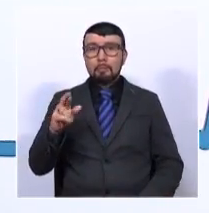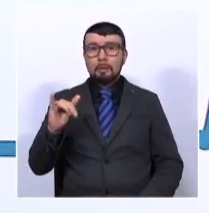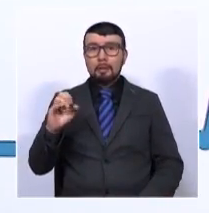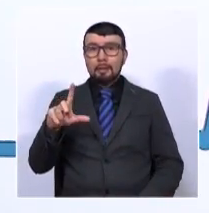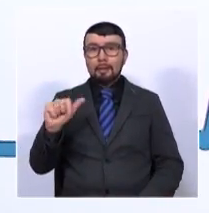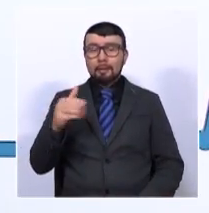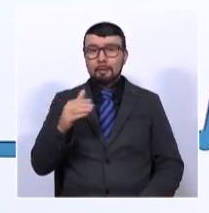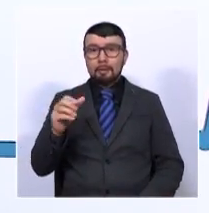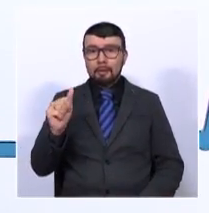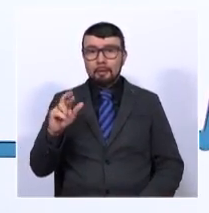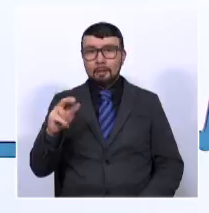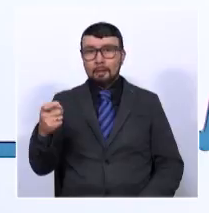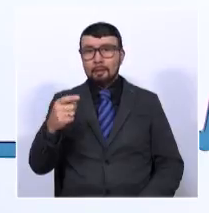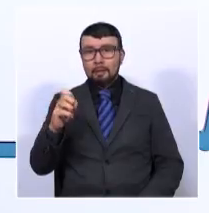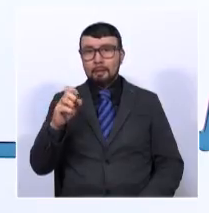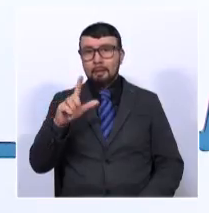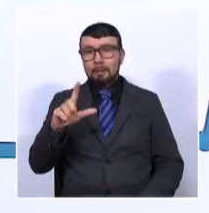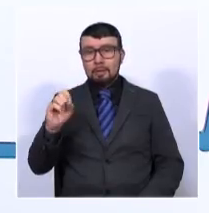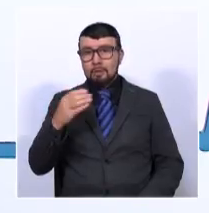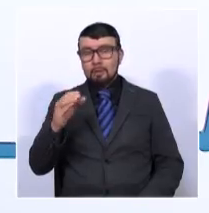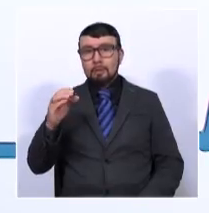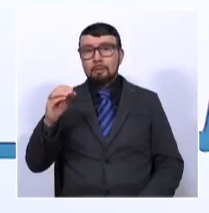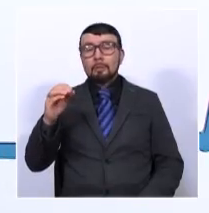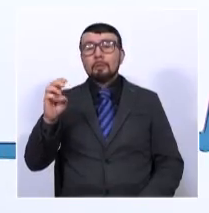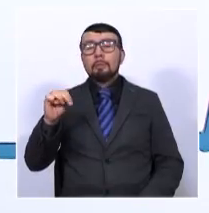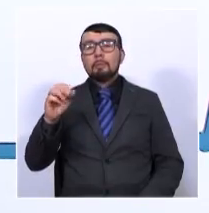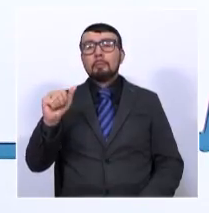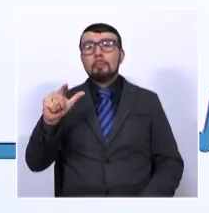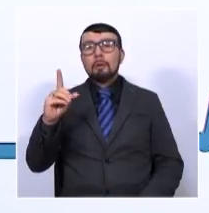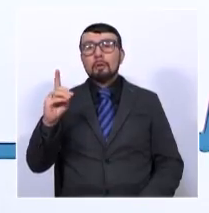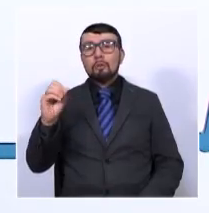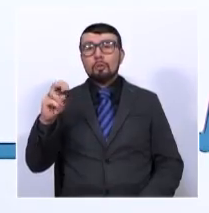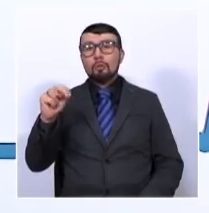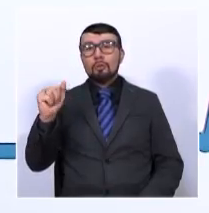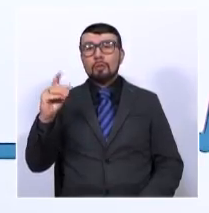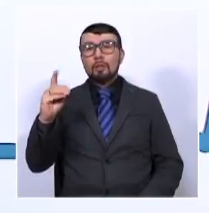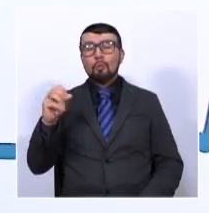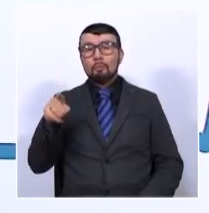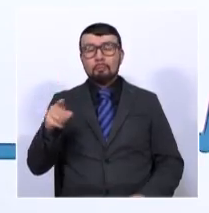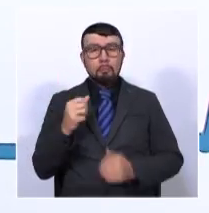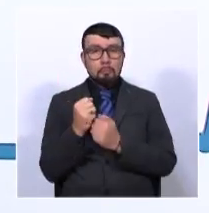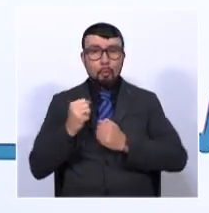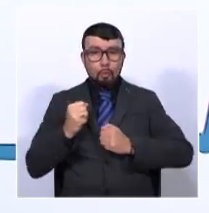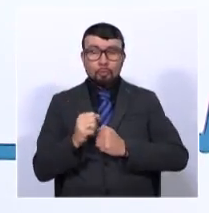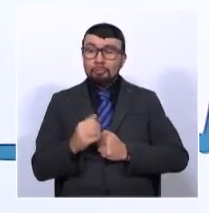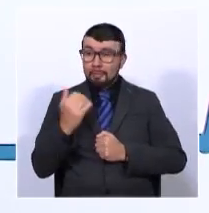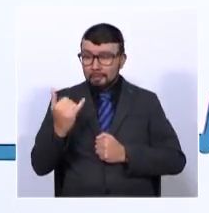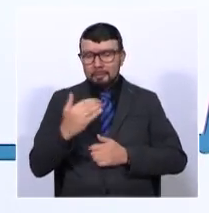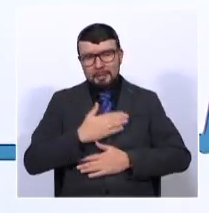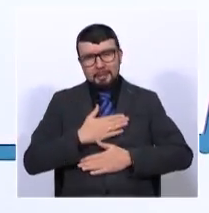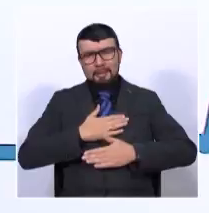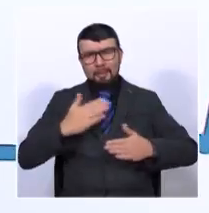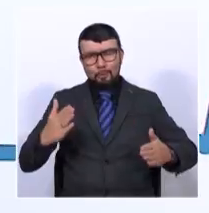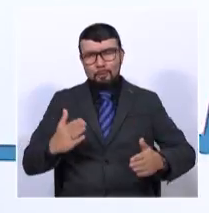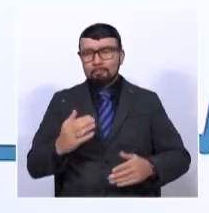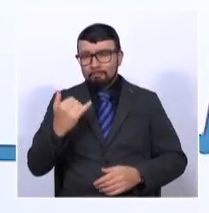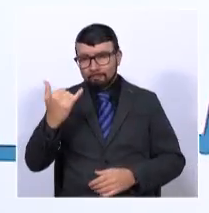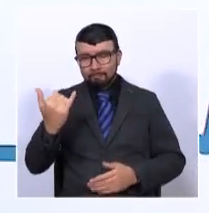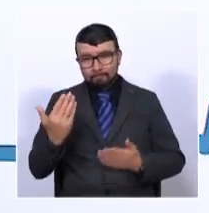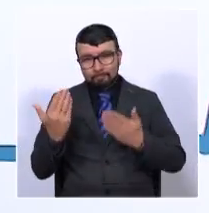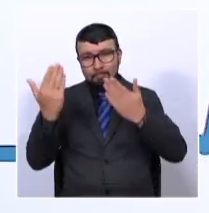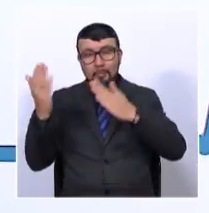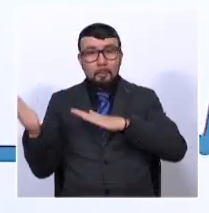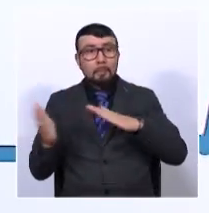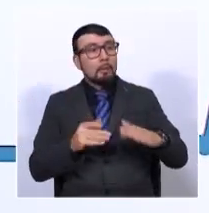Argello Maldonado en Bogotá, Namasté, nos saluda desde allá. Y hay una pregunta,